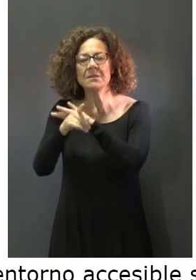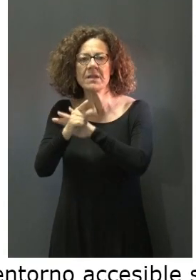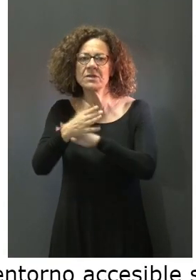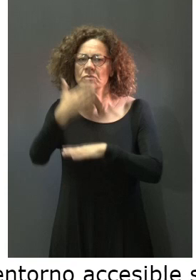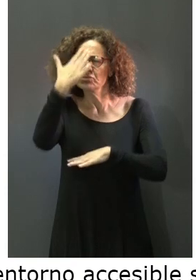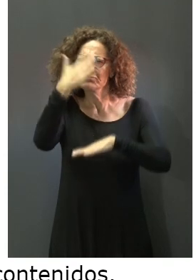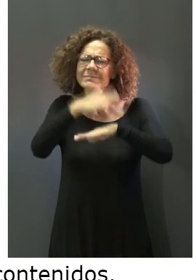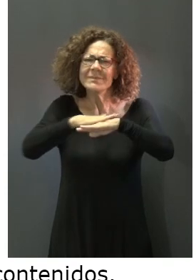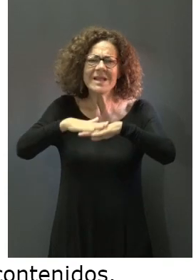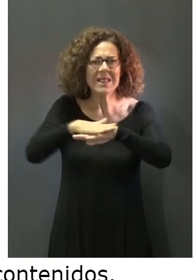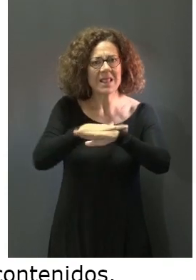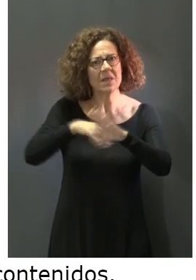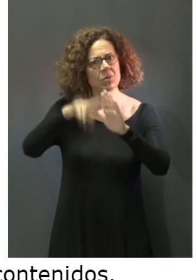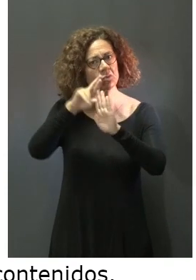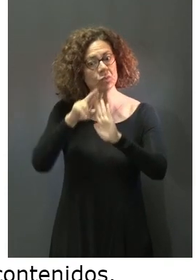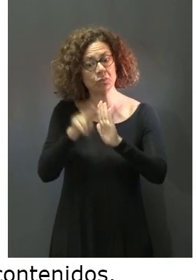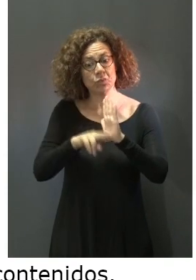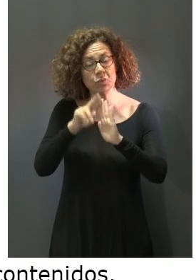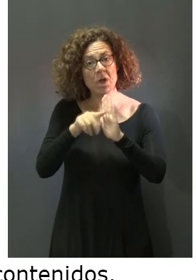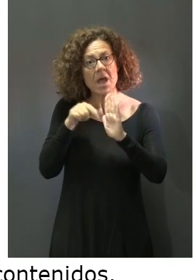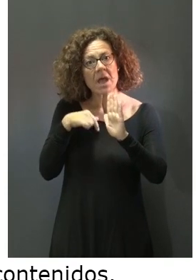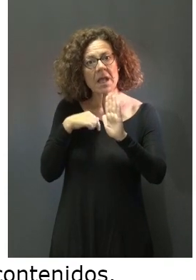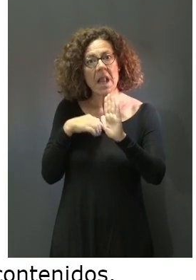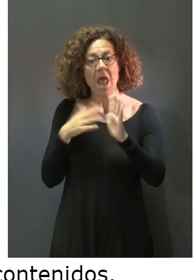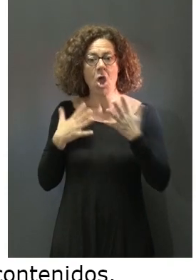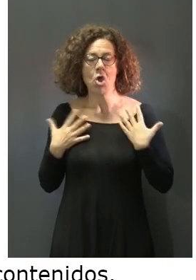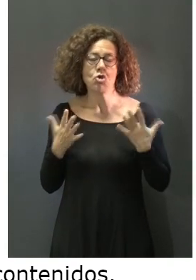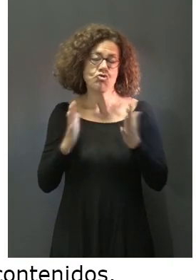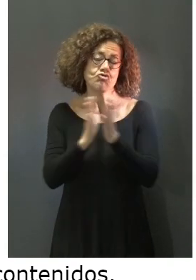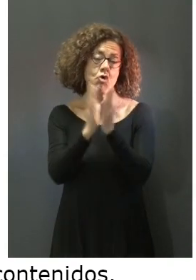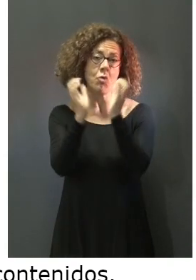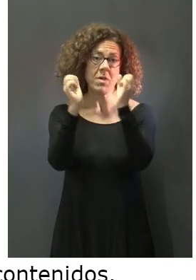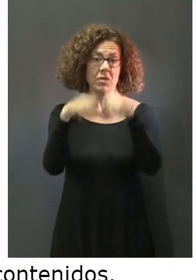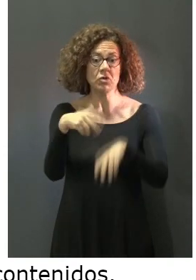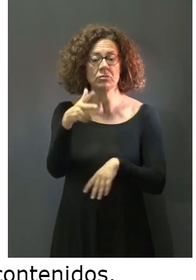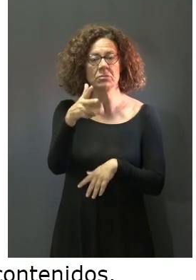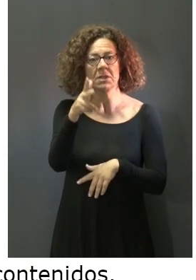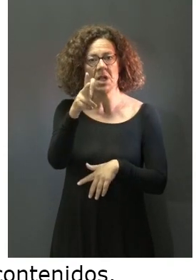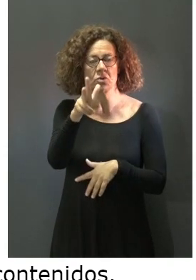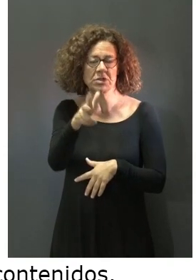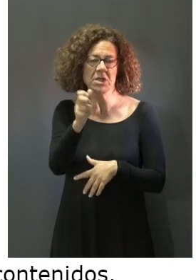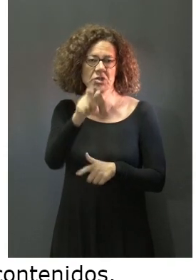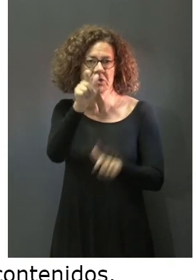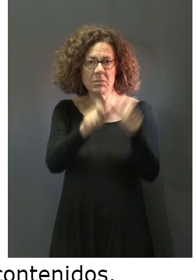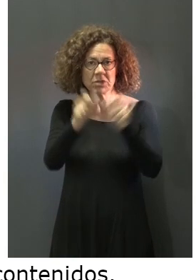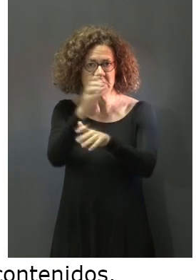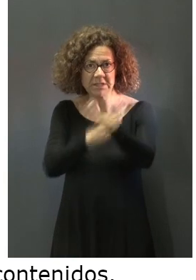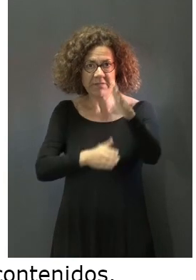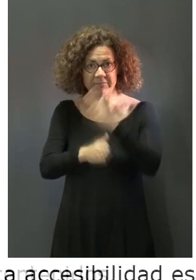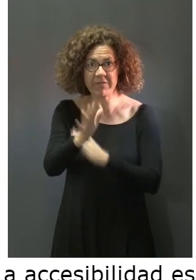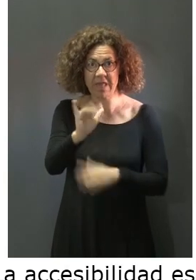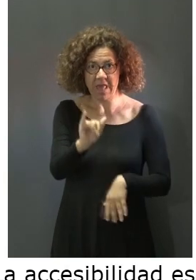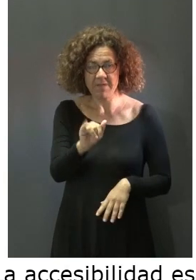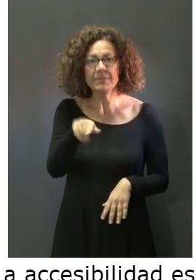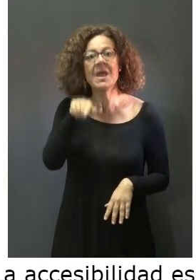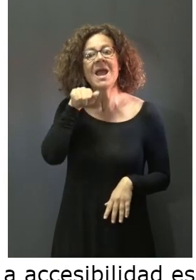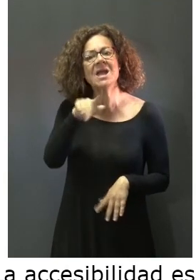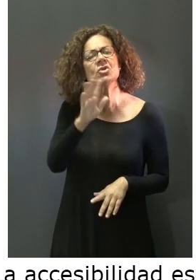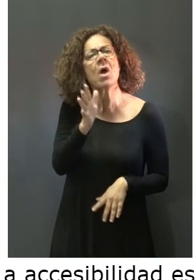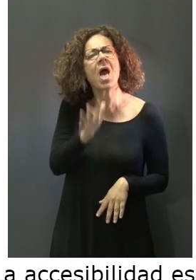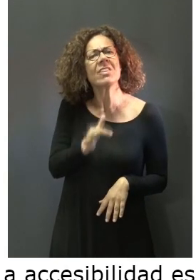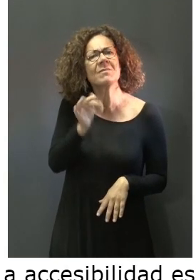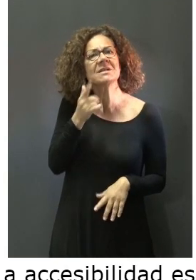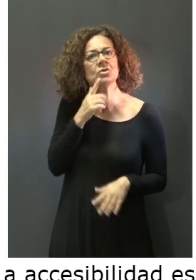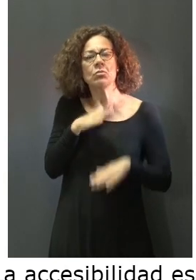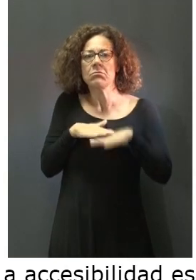principios rectores en los que se basa la Convención de los Derechos de las Personas con Discapacidad. Es además un principio llave. Si no